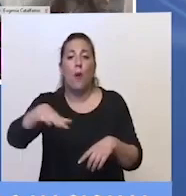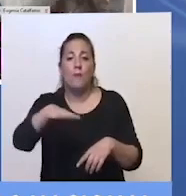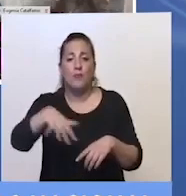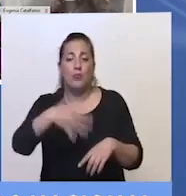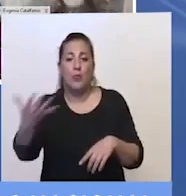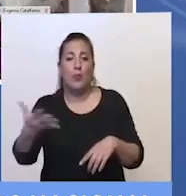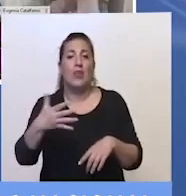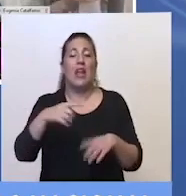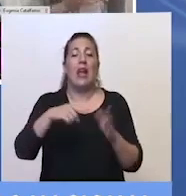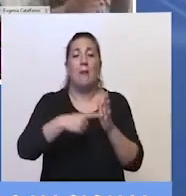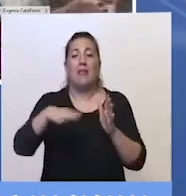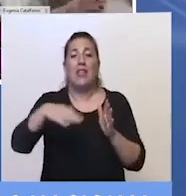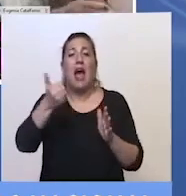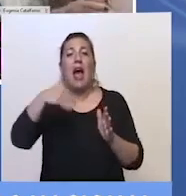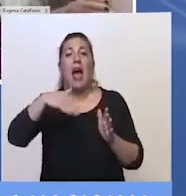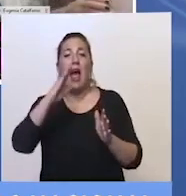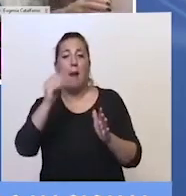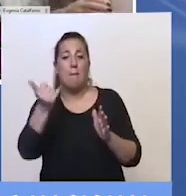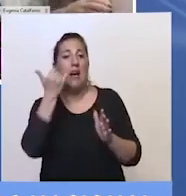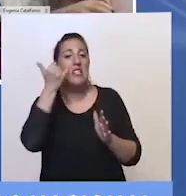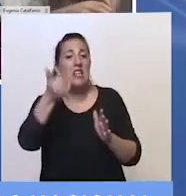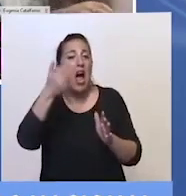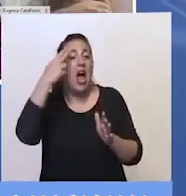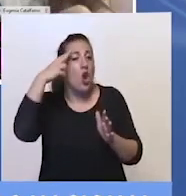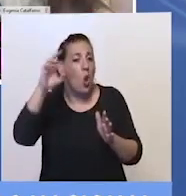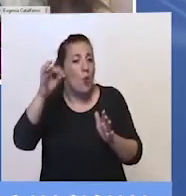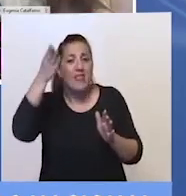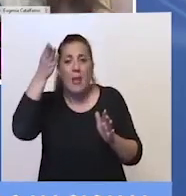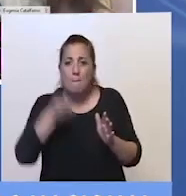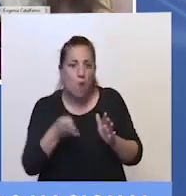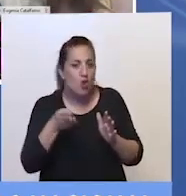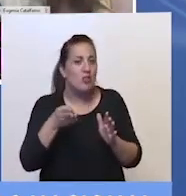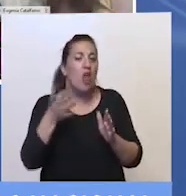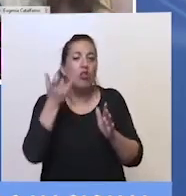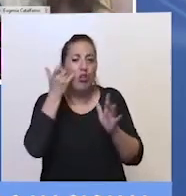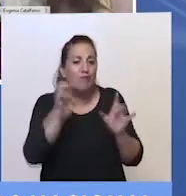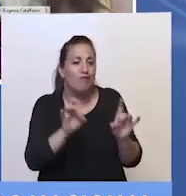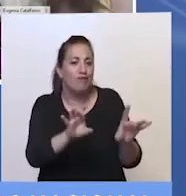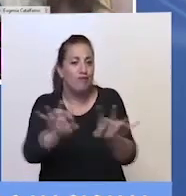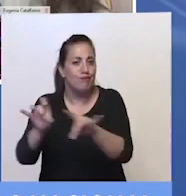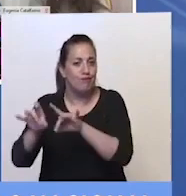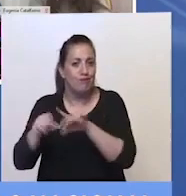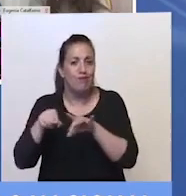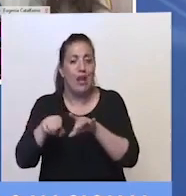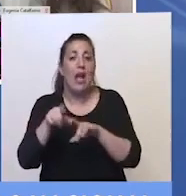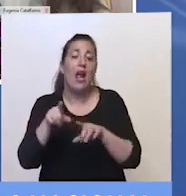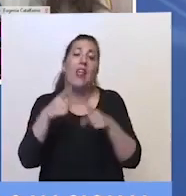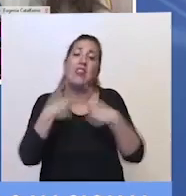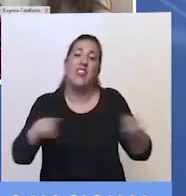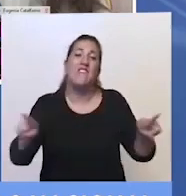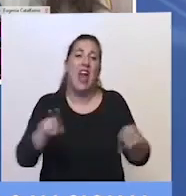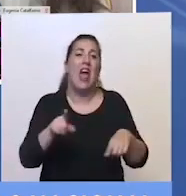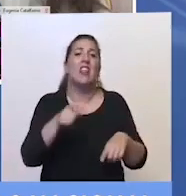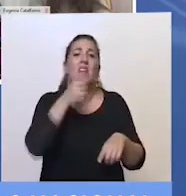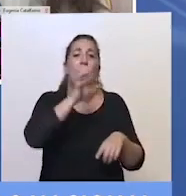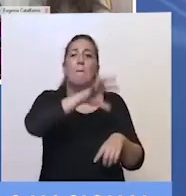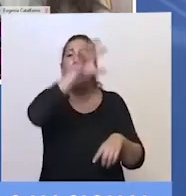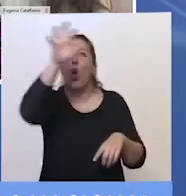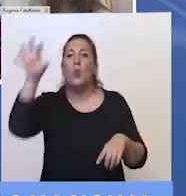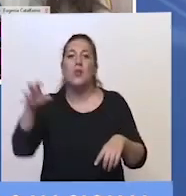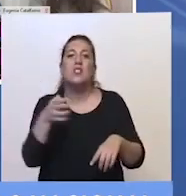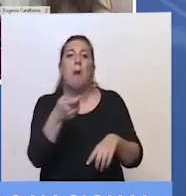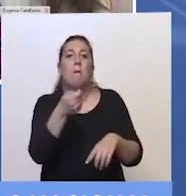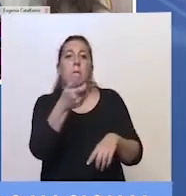cerca del 90% de los casos están radicados aquí, de la que pueden tener algunas provincias que tienen mucho